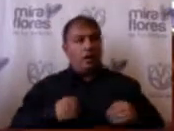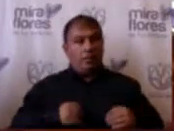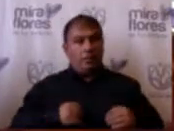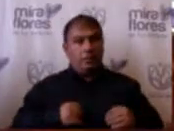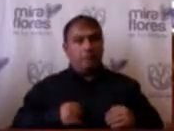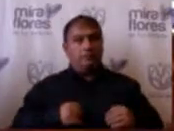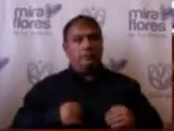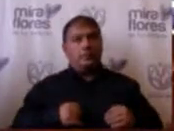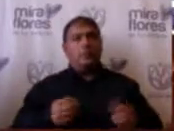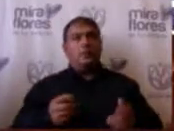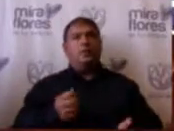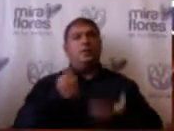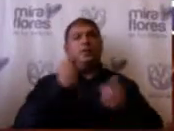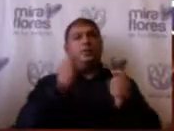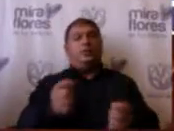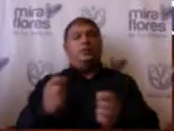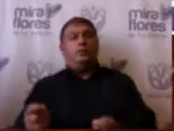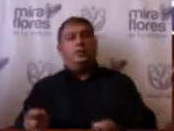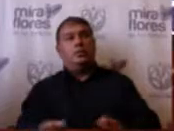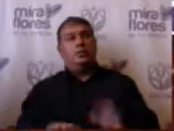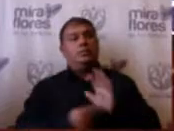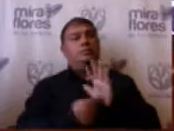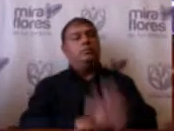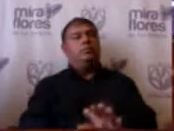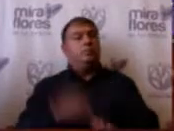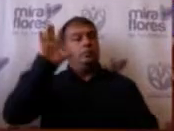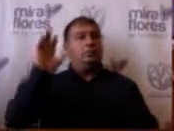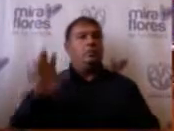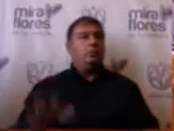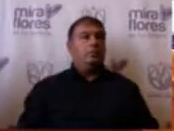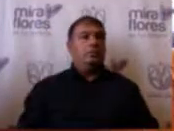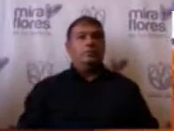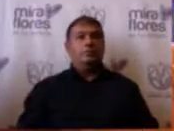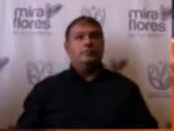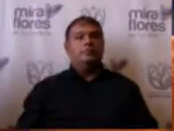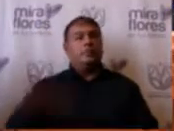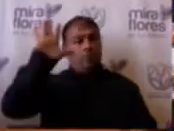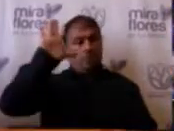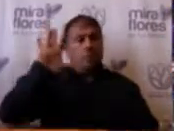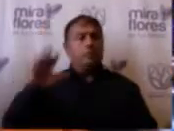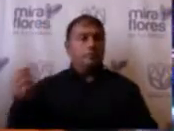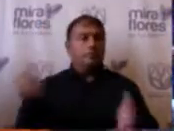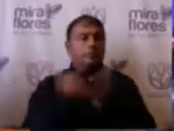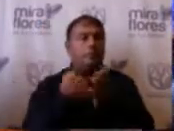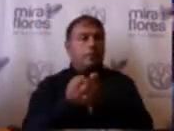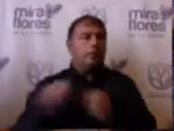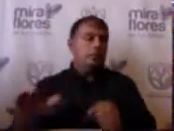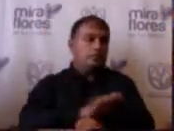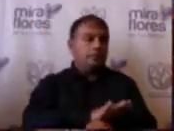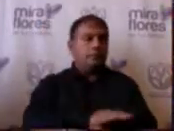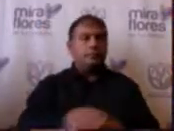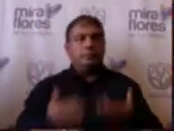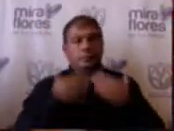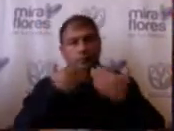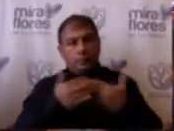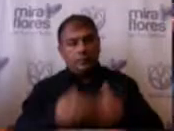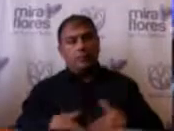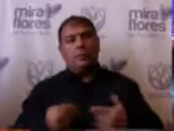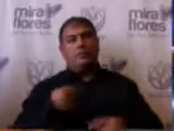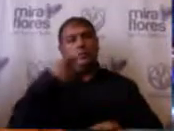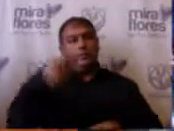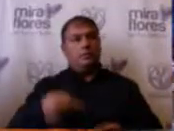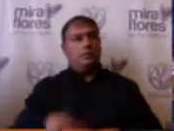la donación mencionadas y lo hace especial mención al de conformidad se aprueba por unanimidad de votos muchísimas gracias vamos al